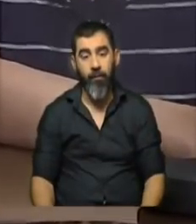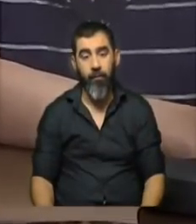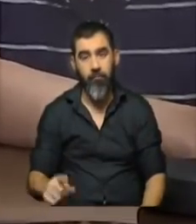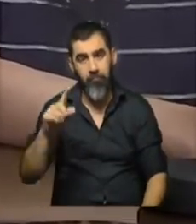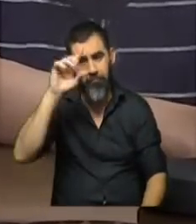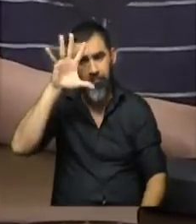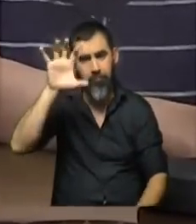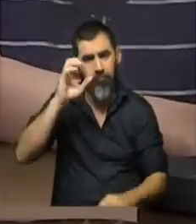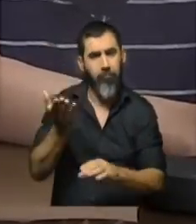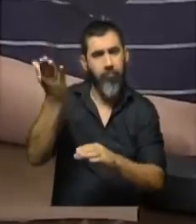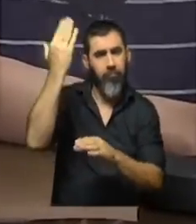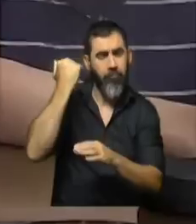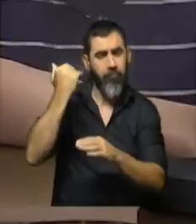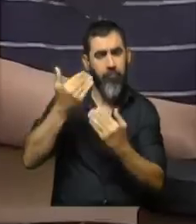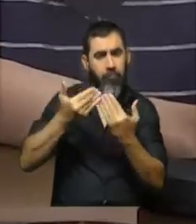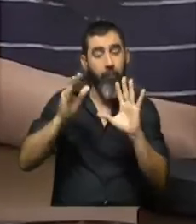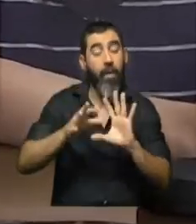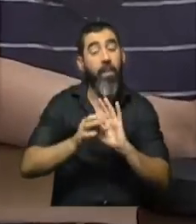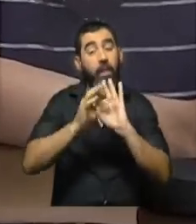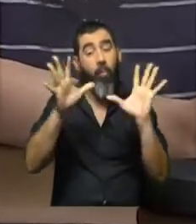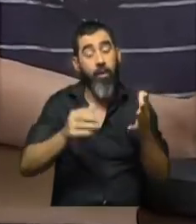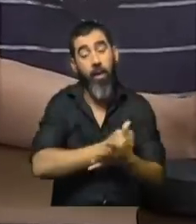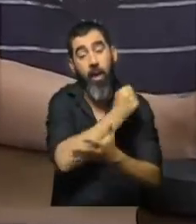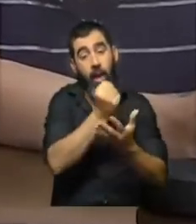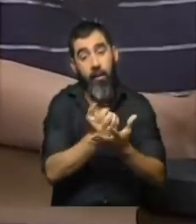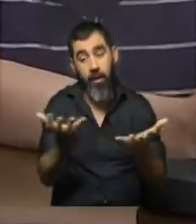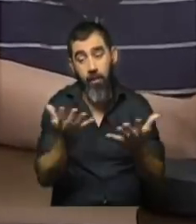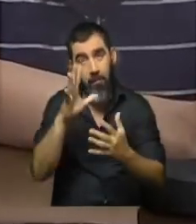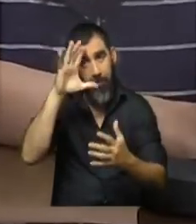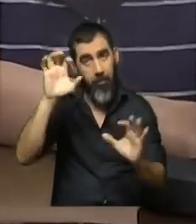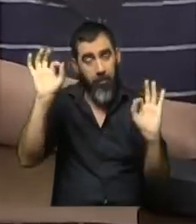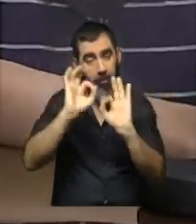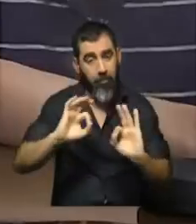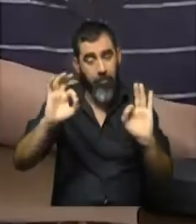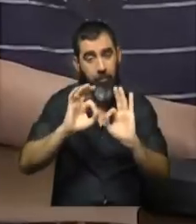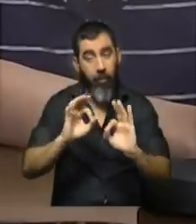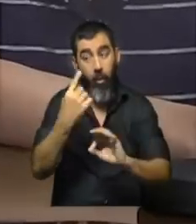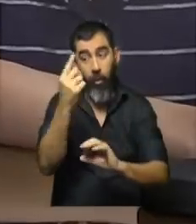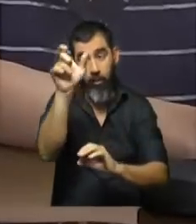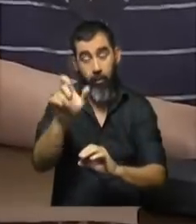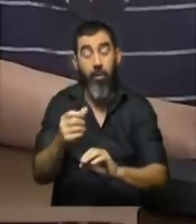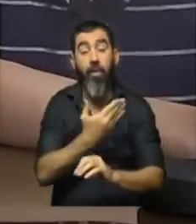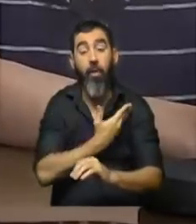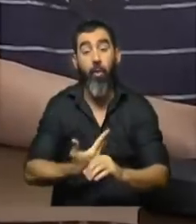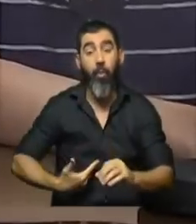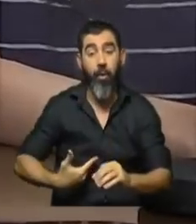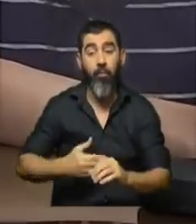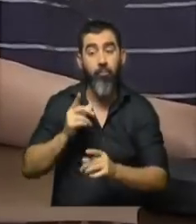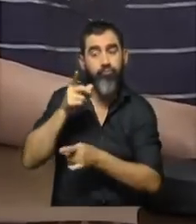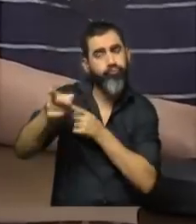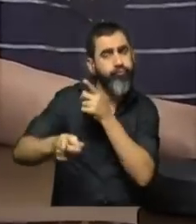recordamos antecedentes desde la apertura democrática hasta estos días donde un integrante del Poder Ejecutivo